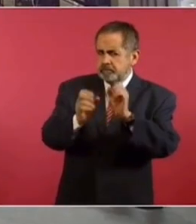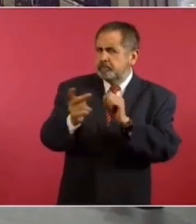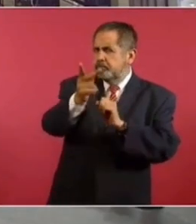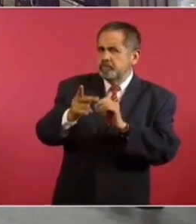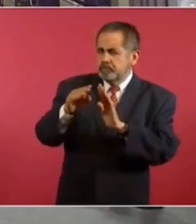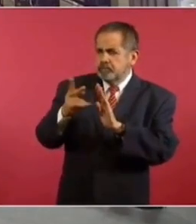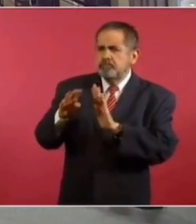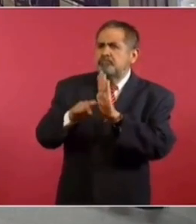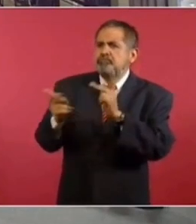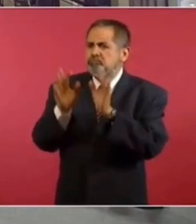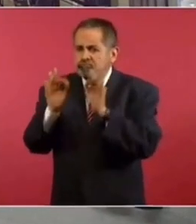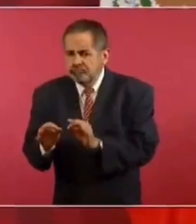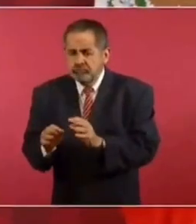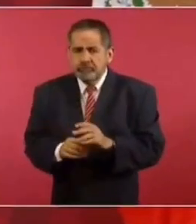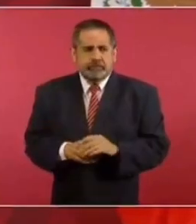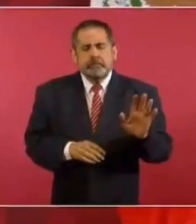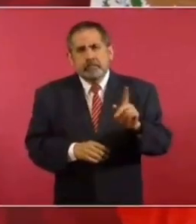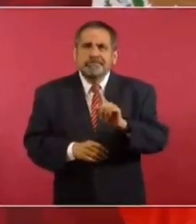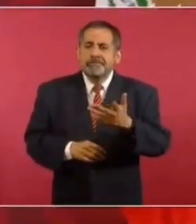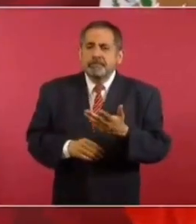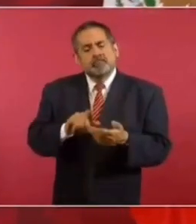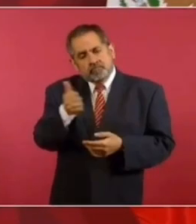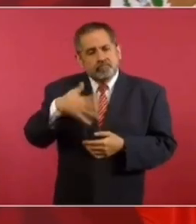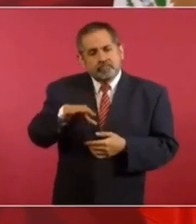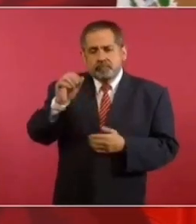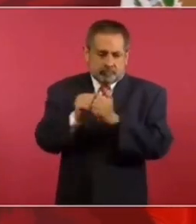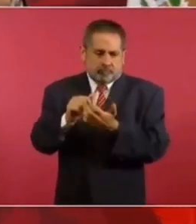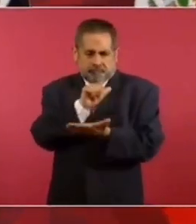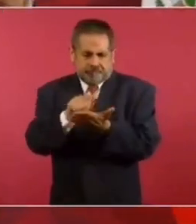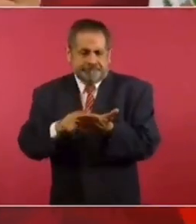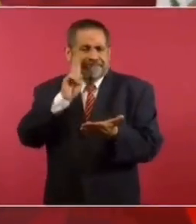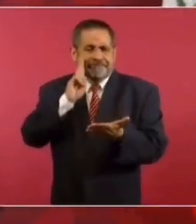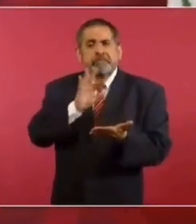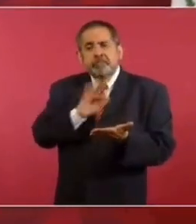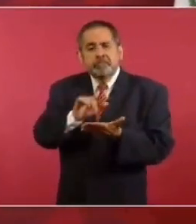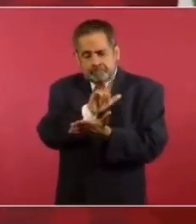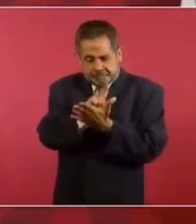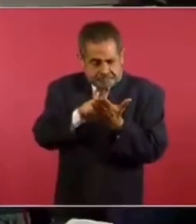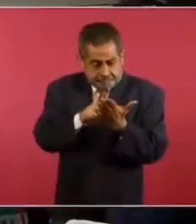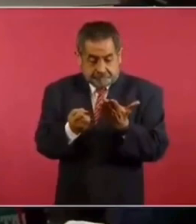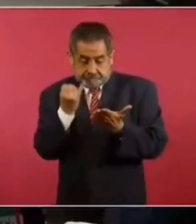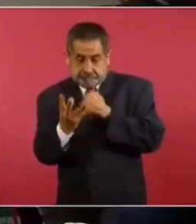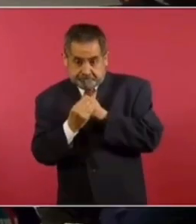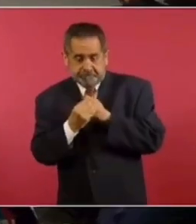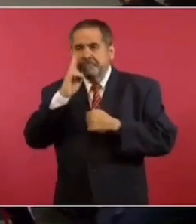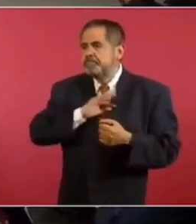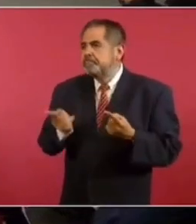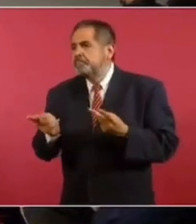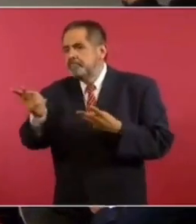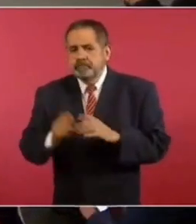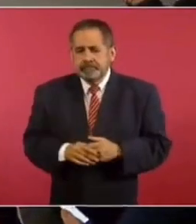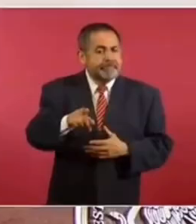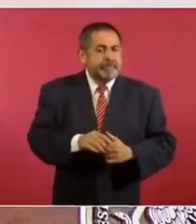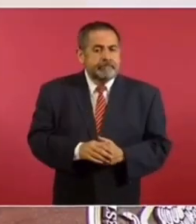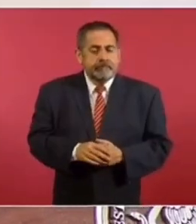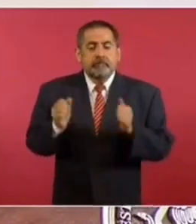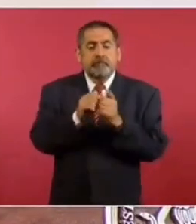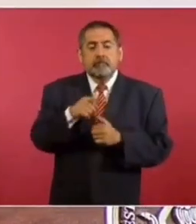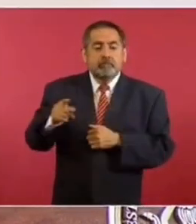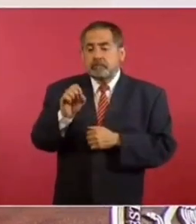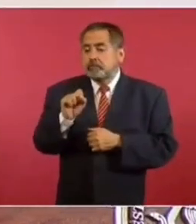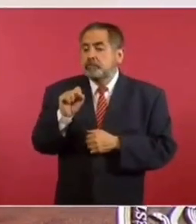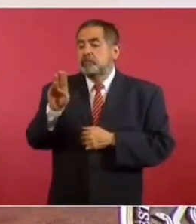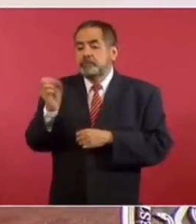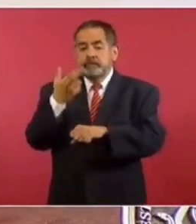en la Constitución. Sí, no, porque ahí lo impide. Hay que buscar legalmente si existe un mecanismo. Parece que sí se puede a través